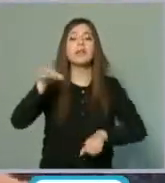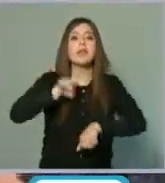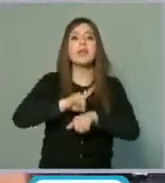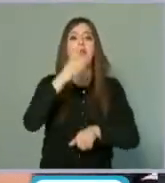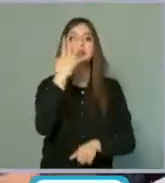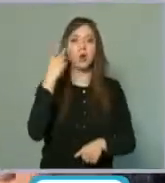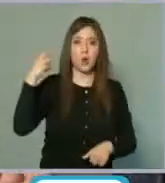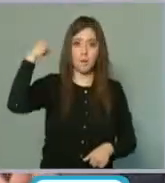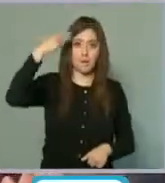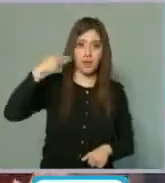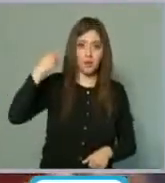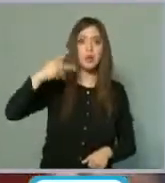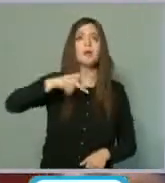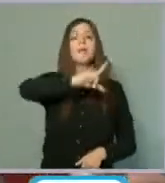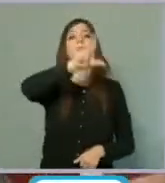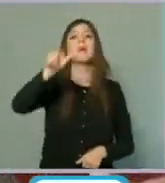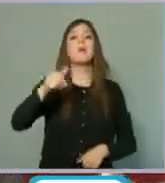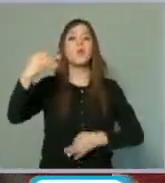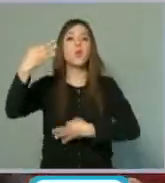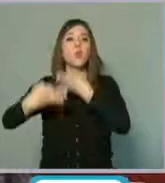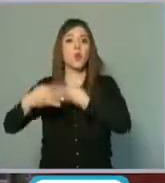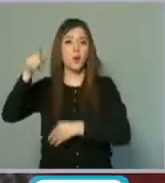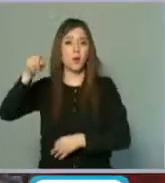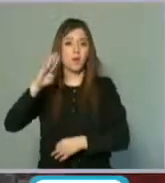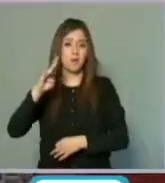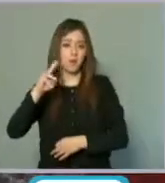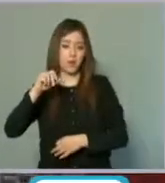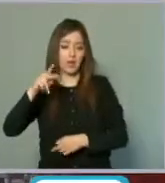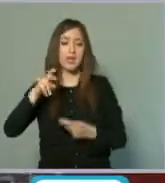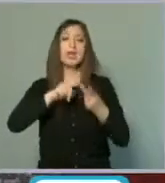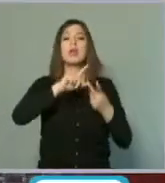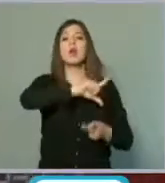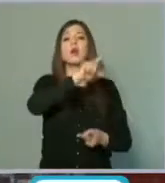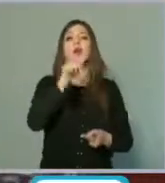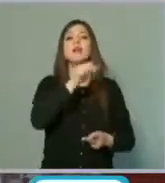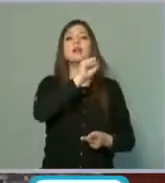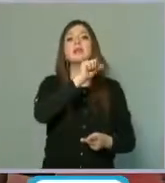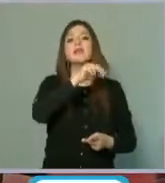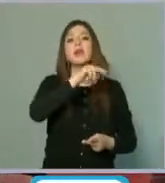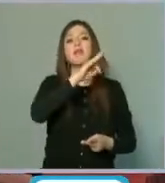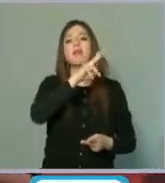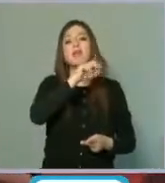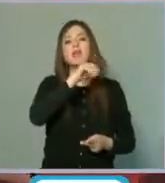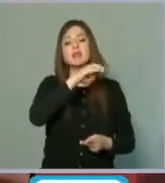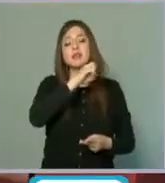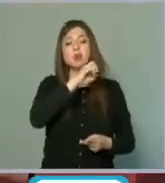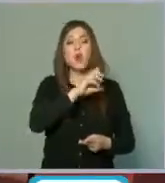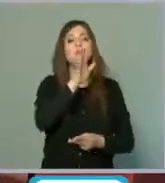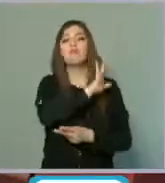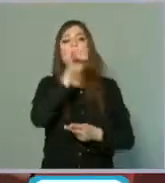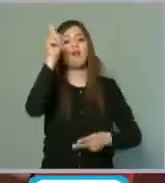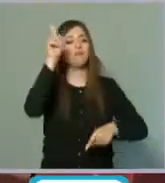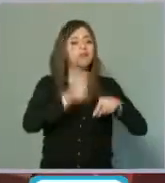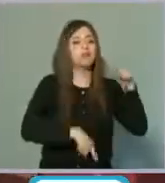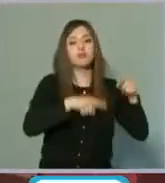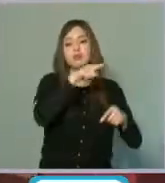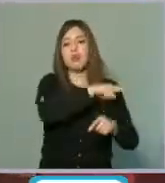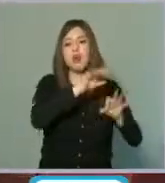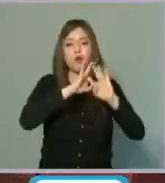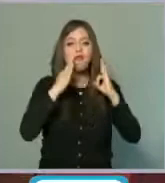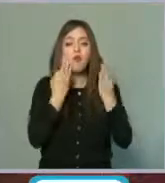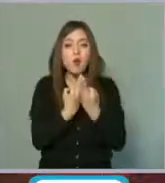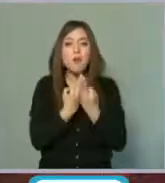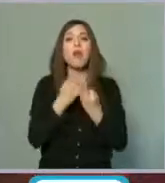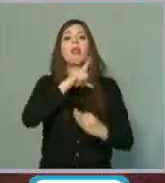otros jueces, antes el juez de Brooklyn, un juez en Brooklyn y otro juez en San Francisco, había ordenado la suspensión de esta medida hasta